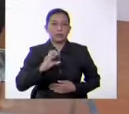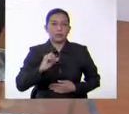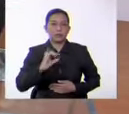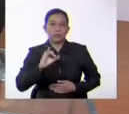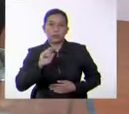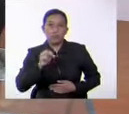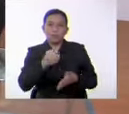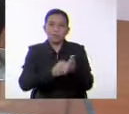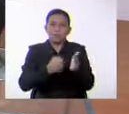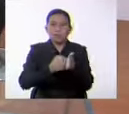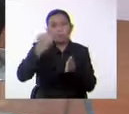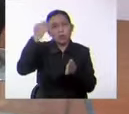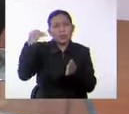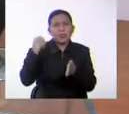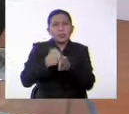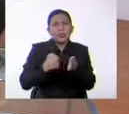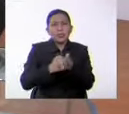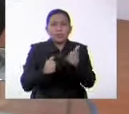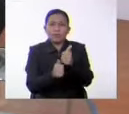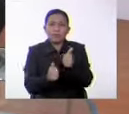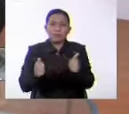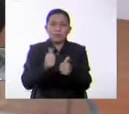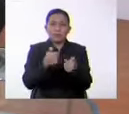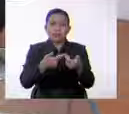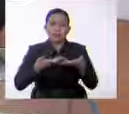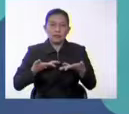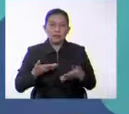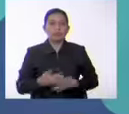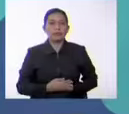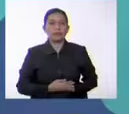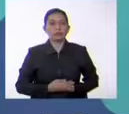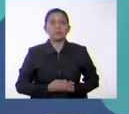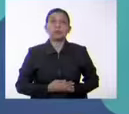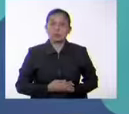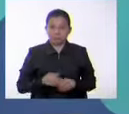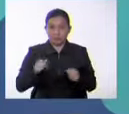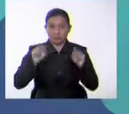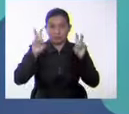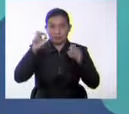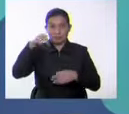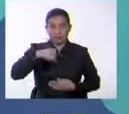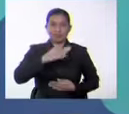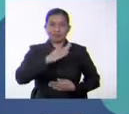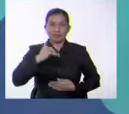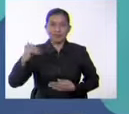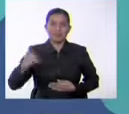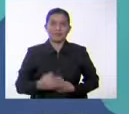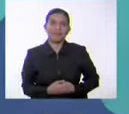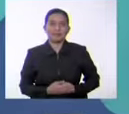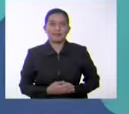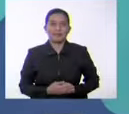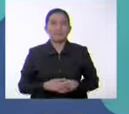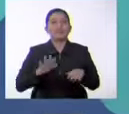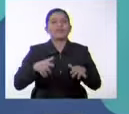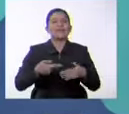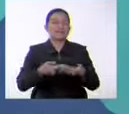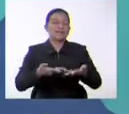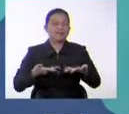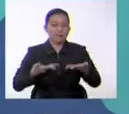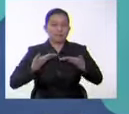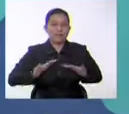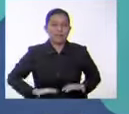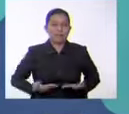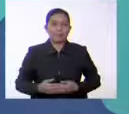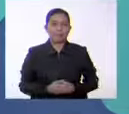Y totalmente también contextualizando esta temática en nuestro país para una mayor comprensión de los derechos humanos.